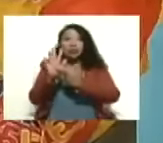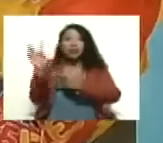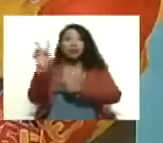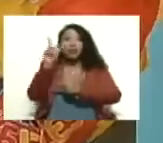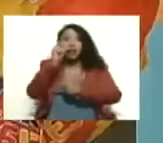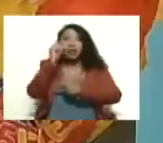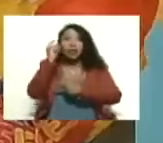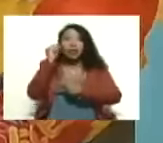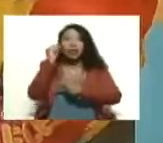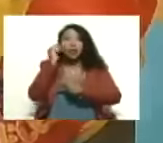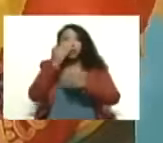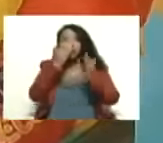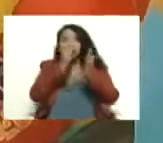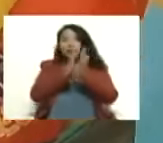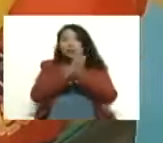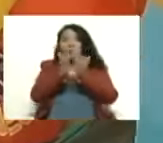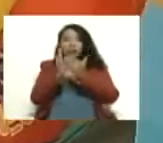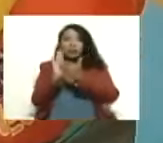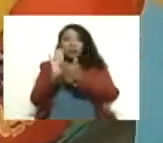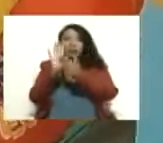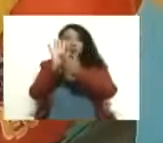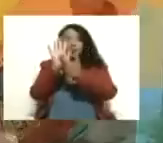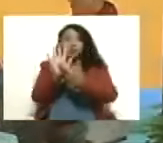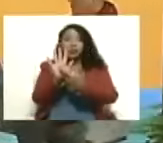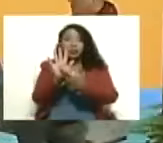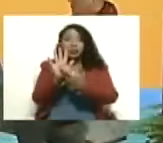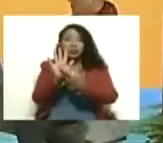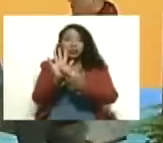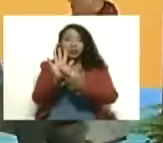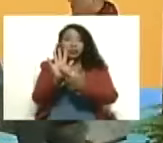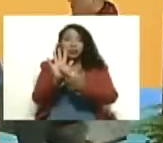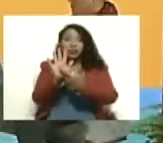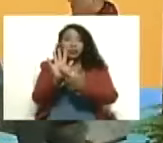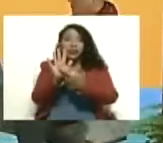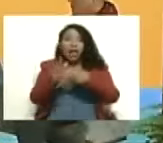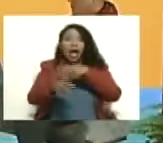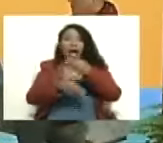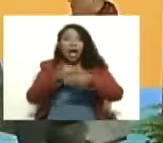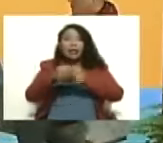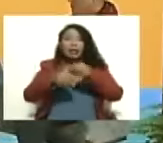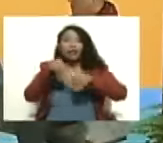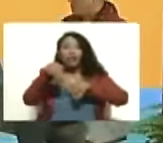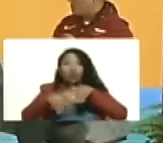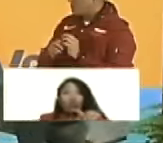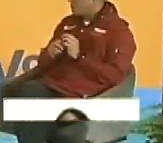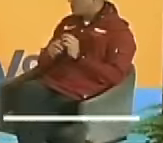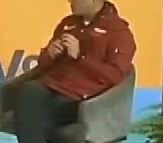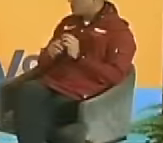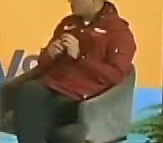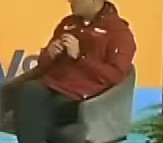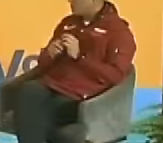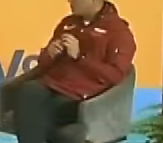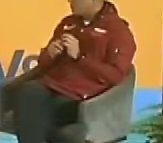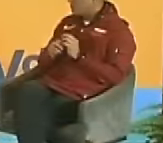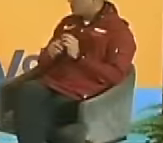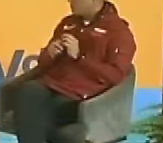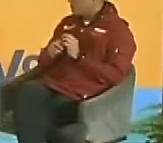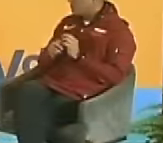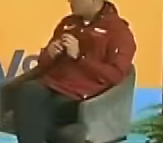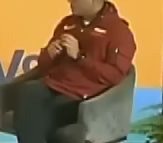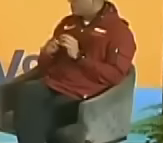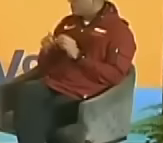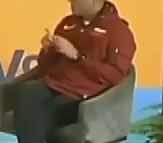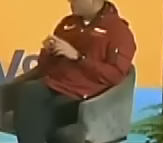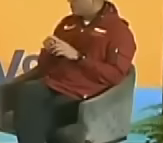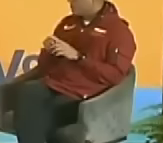el venezolano frente a la máquina de votación y así emite los votos para acompañar esta lucha para dar su